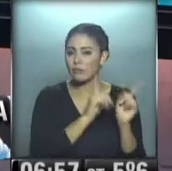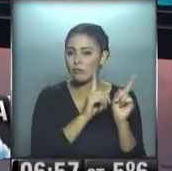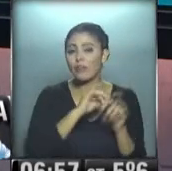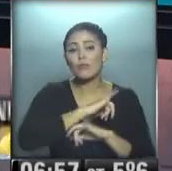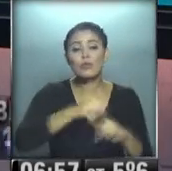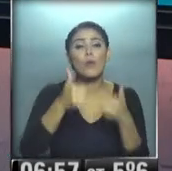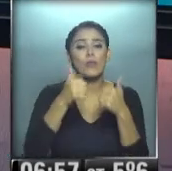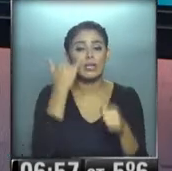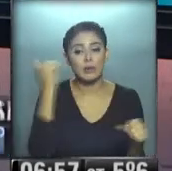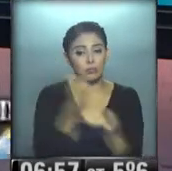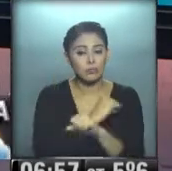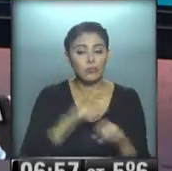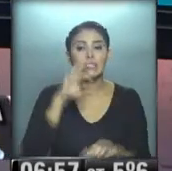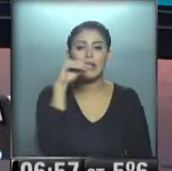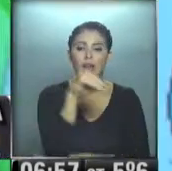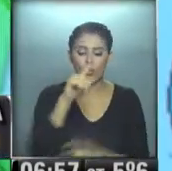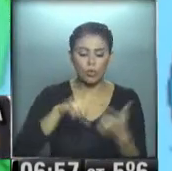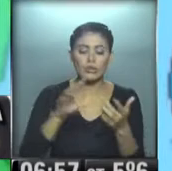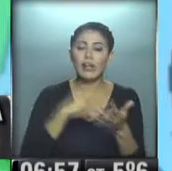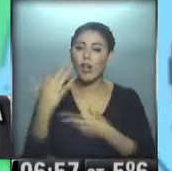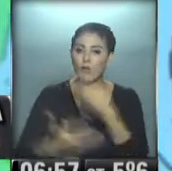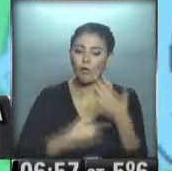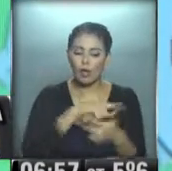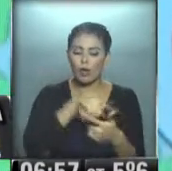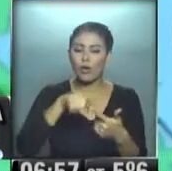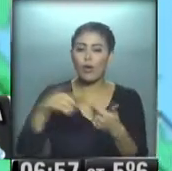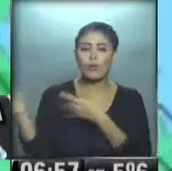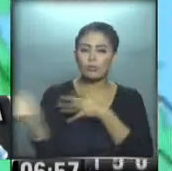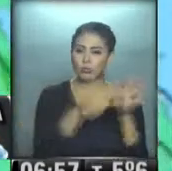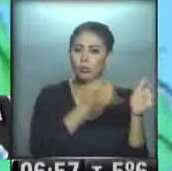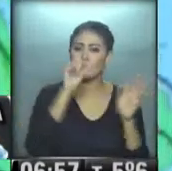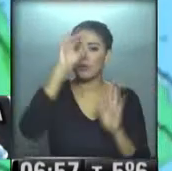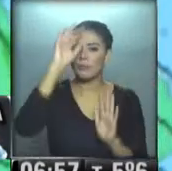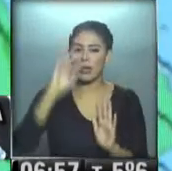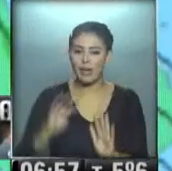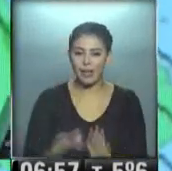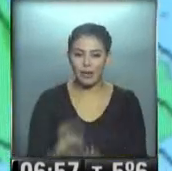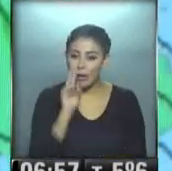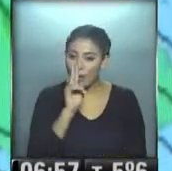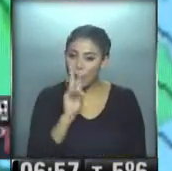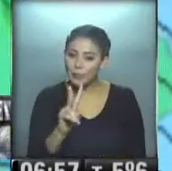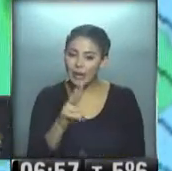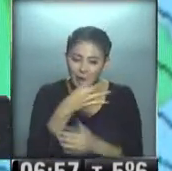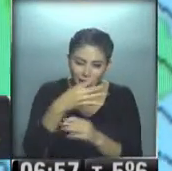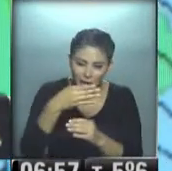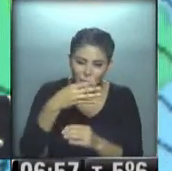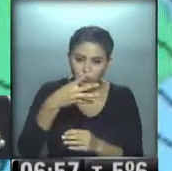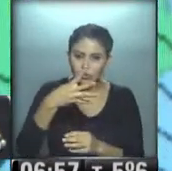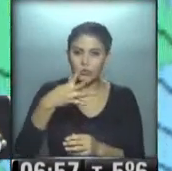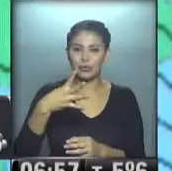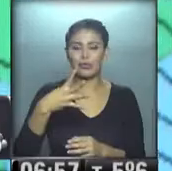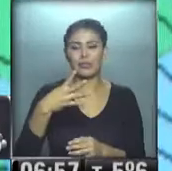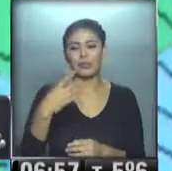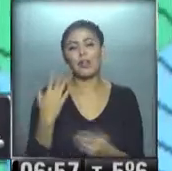que confirmamos, Santa Cruz, Tierra del Fuego, afloja el viento. Las isobaras como que se separan, un poquito se